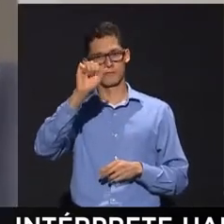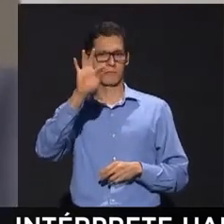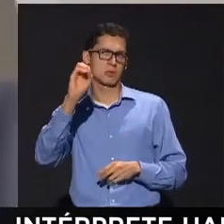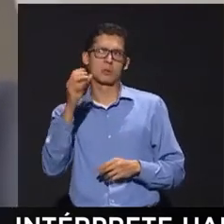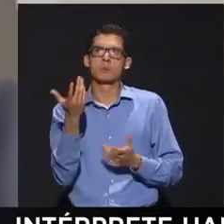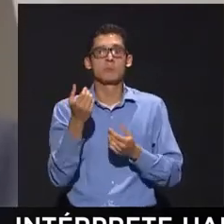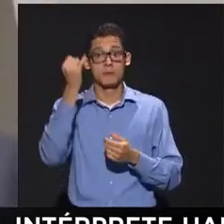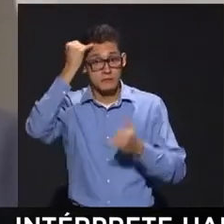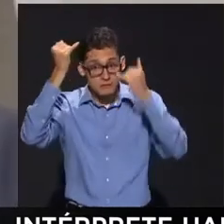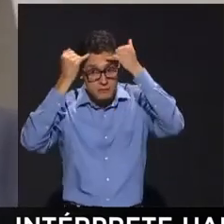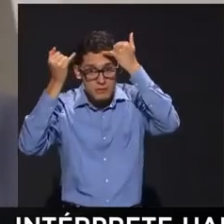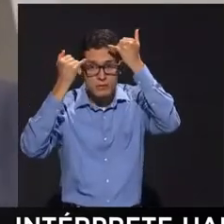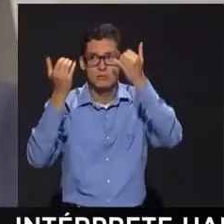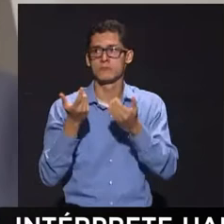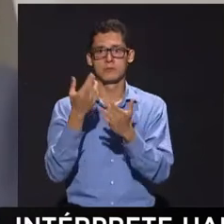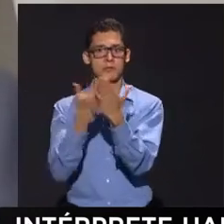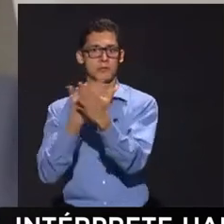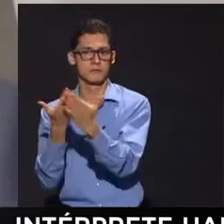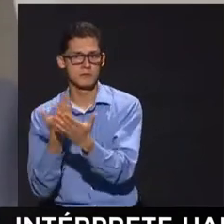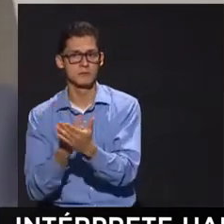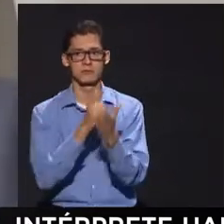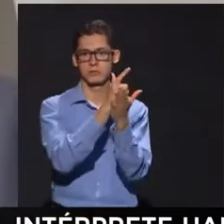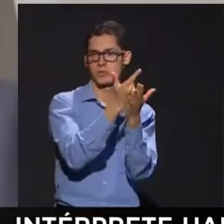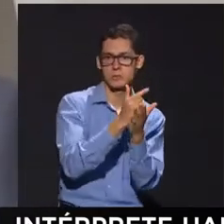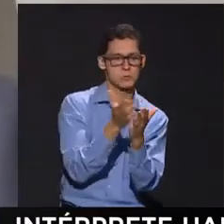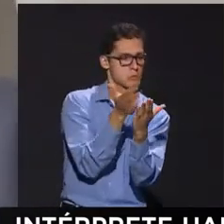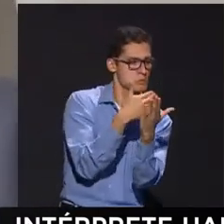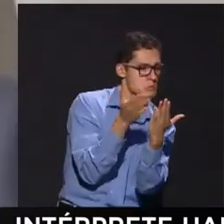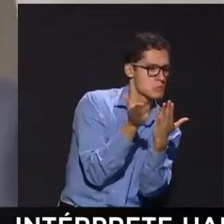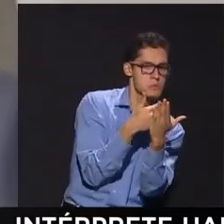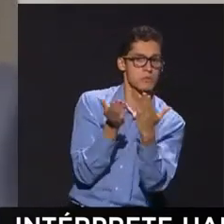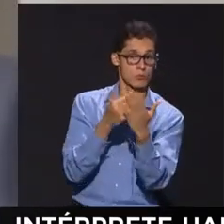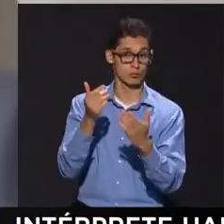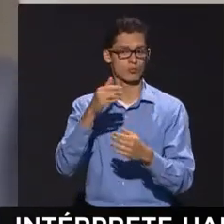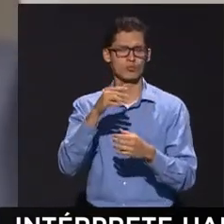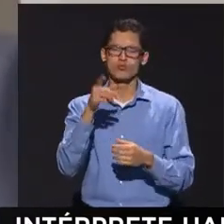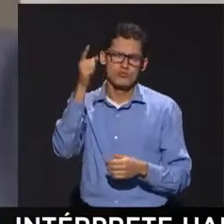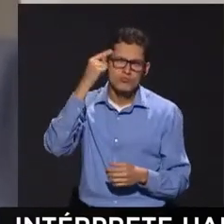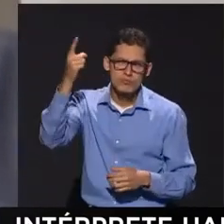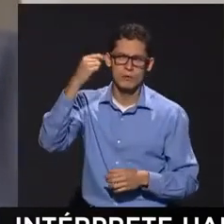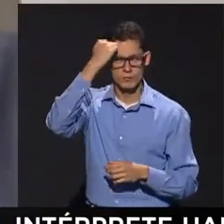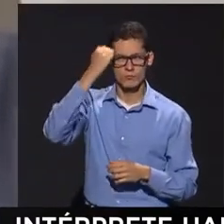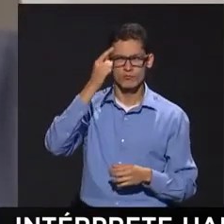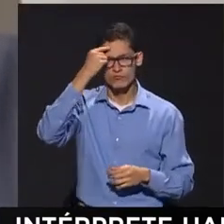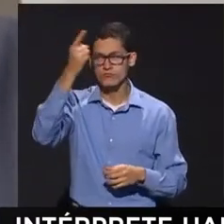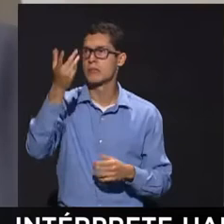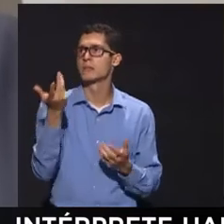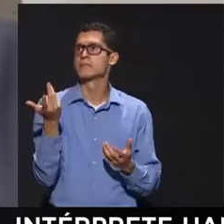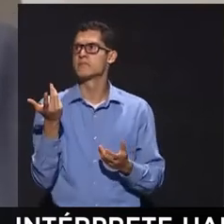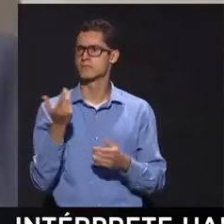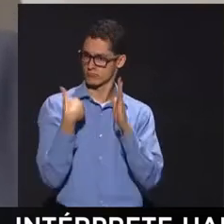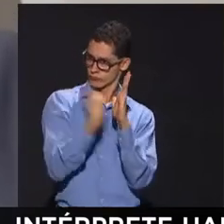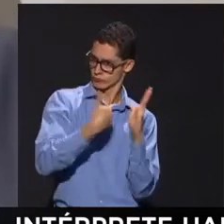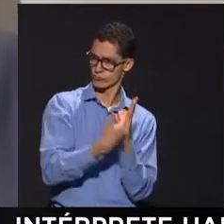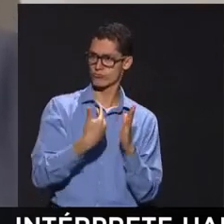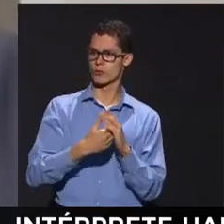uno tenga y que pueda ir tomando de libros, revistas, de algún lado. En general, ¿usted cómo cree que es importante construir los argumentos de tal manera que sean